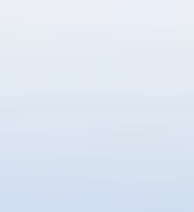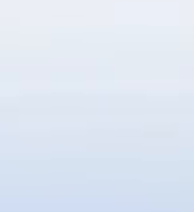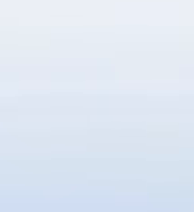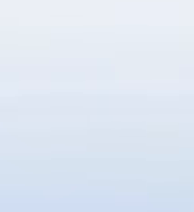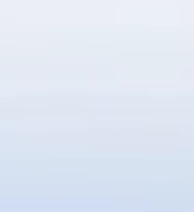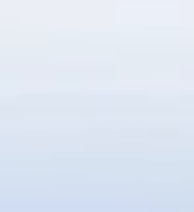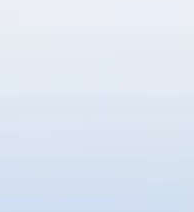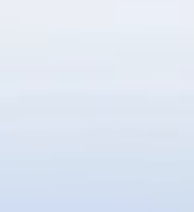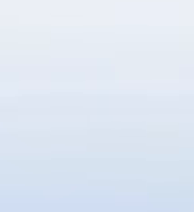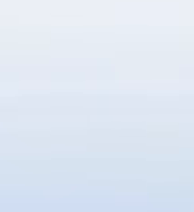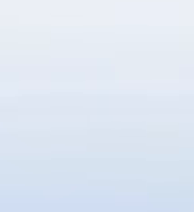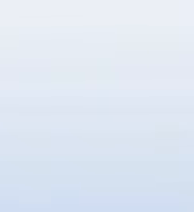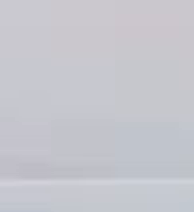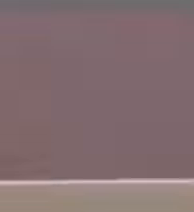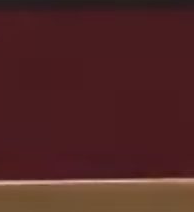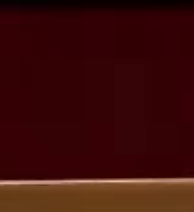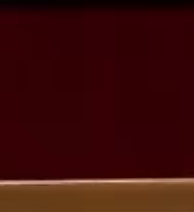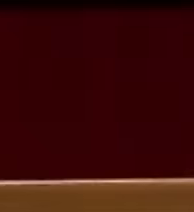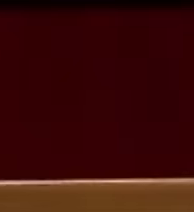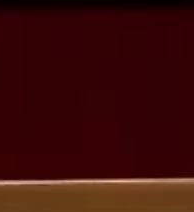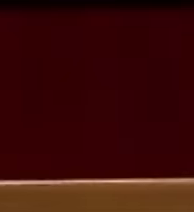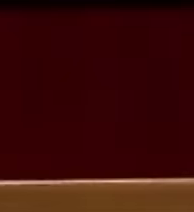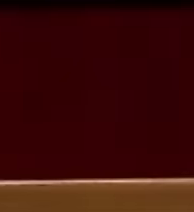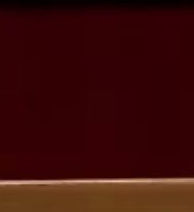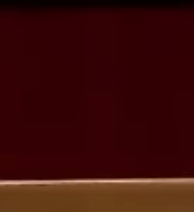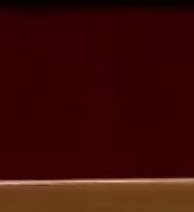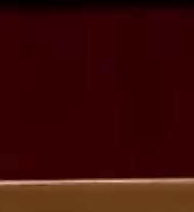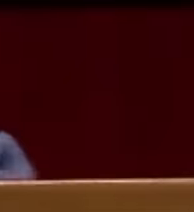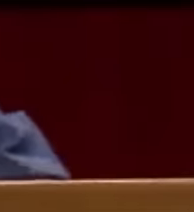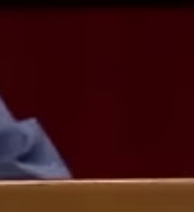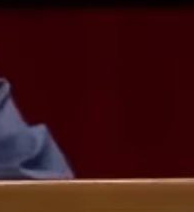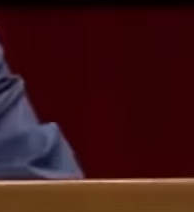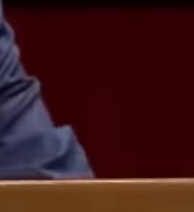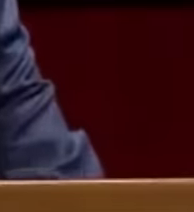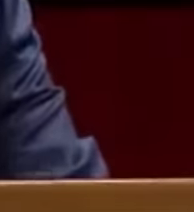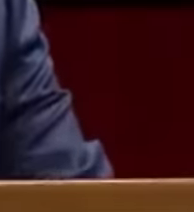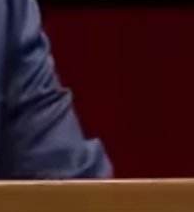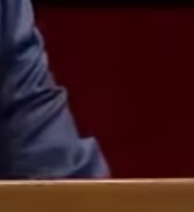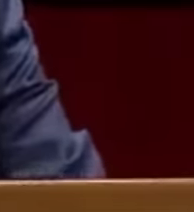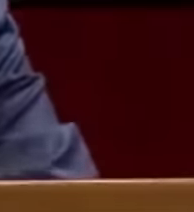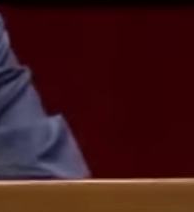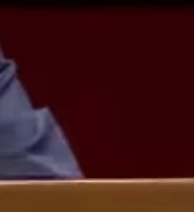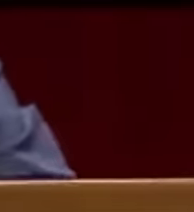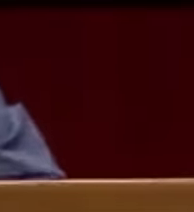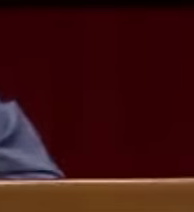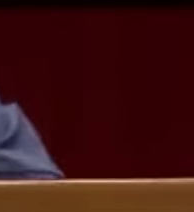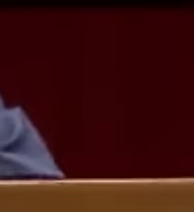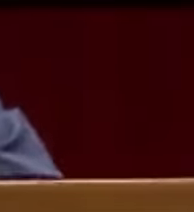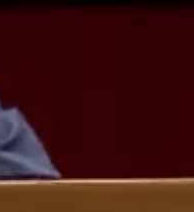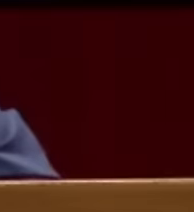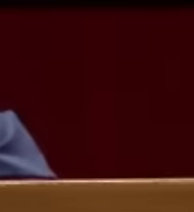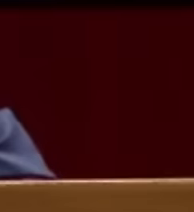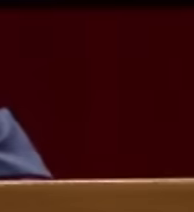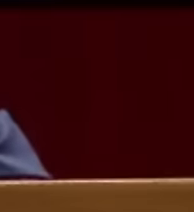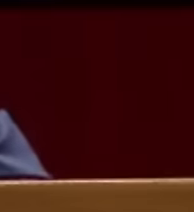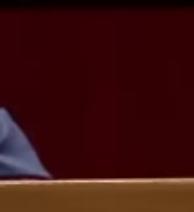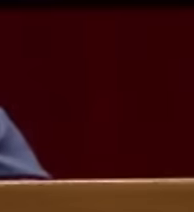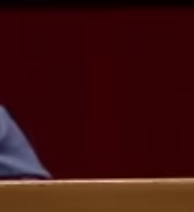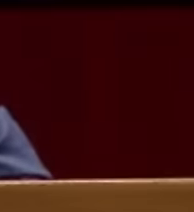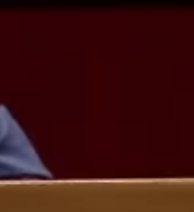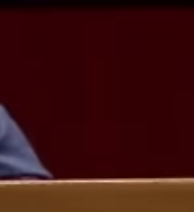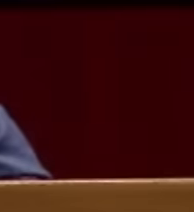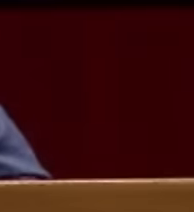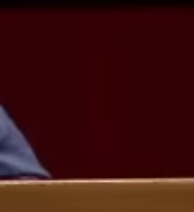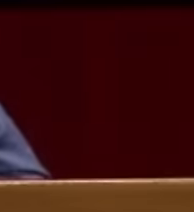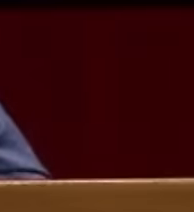y no a productos. En este empeño hemos aplicado algunas medidas. Se aplicaron nuevos